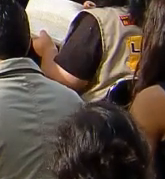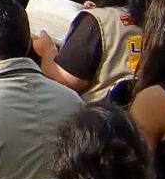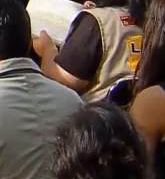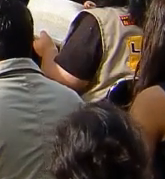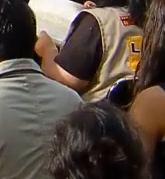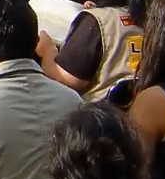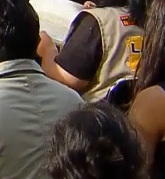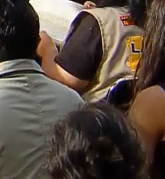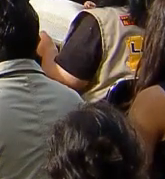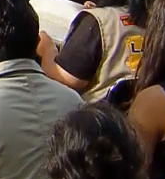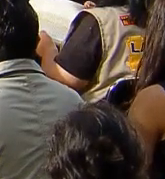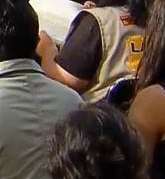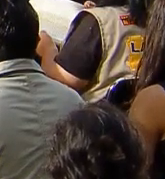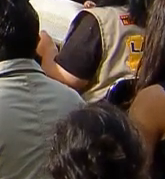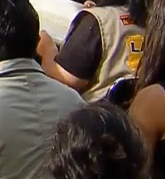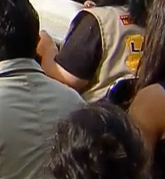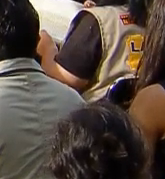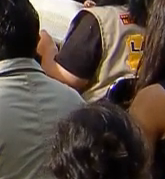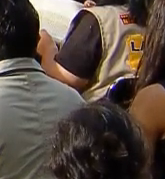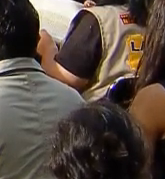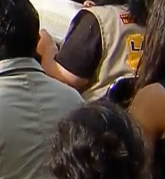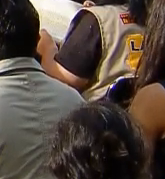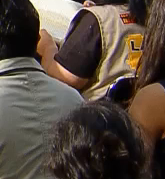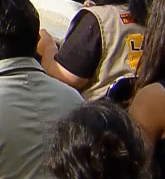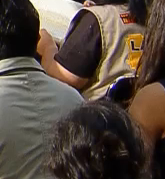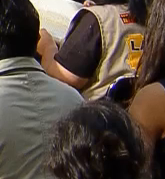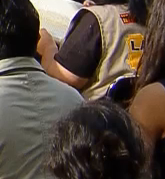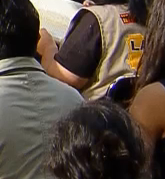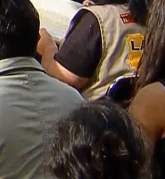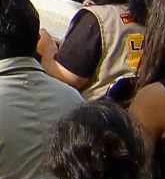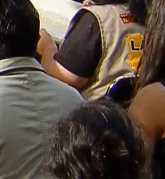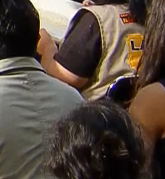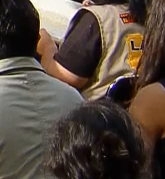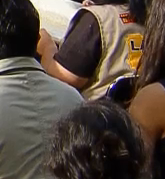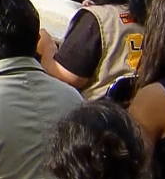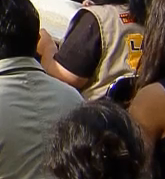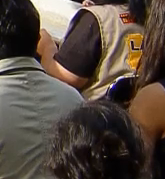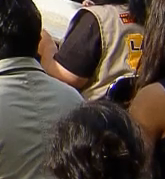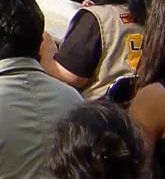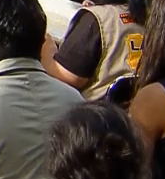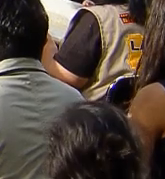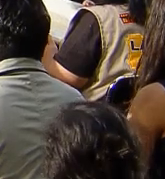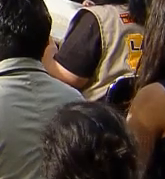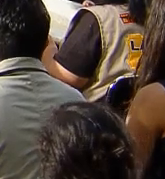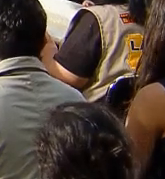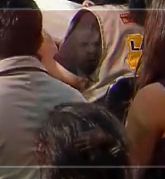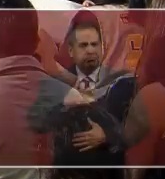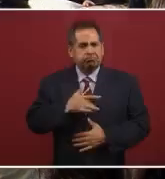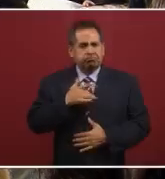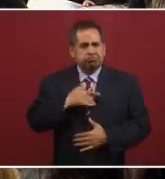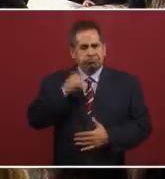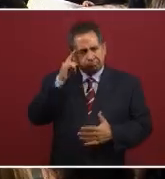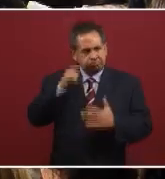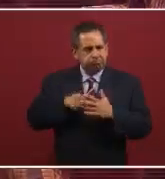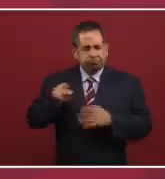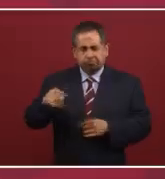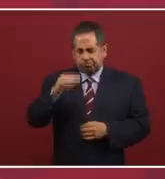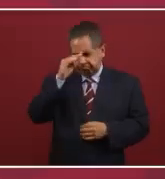Creo que le llamó mucho la atención el que se haya decidido